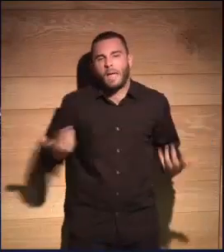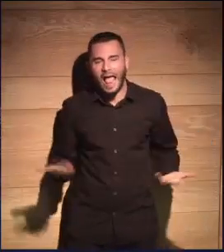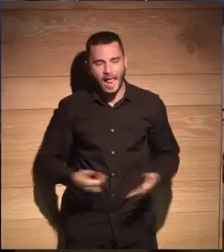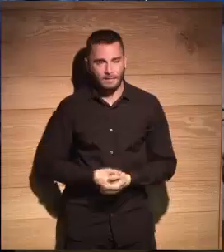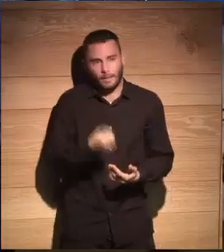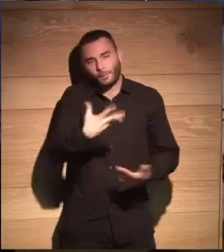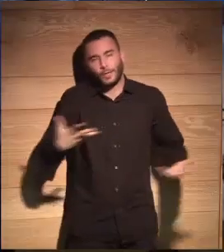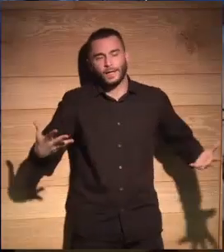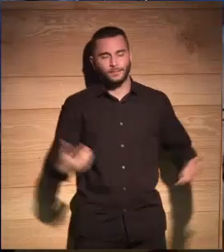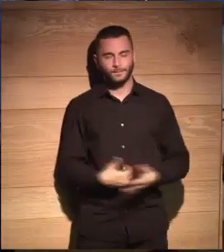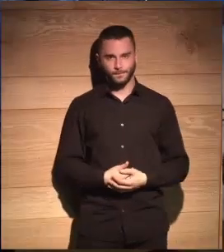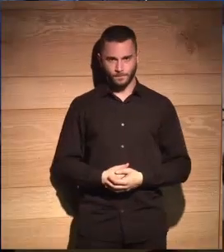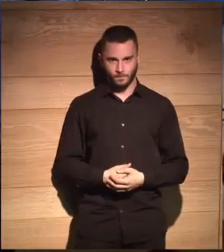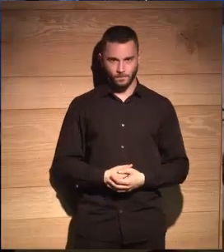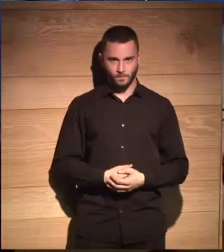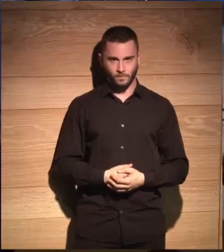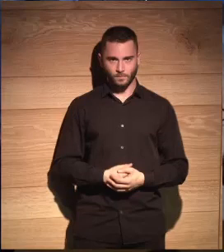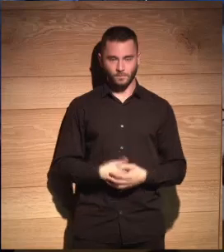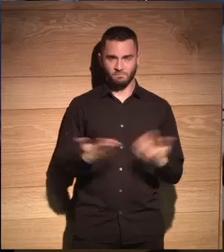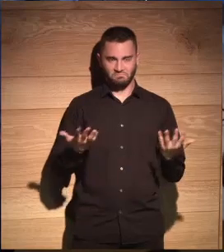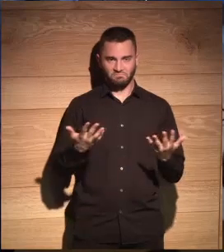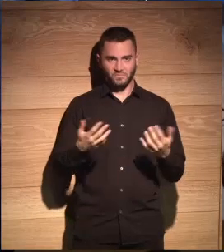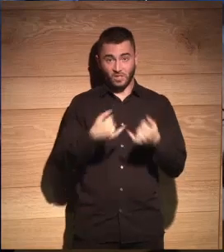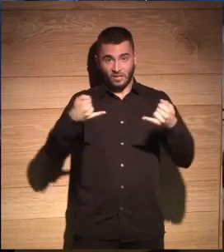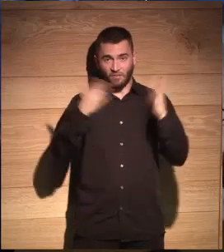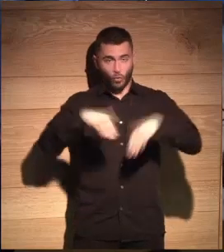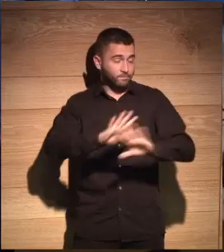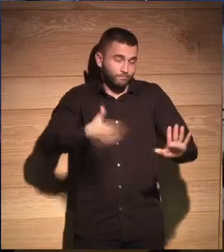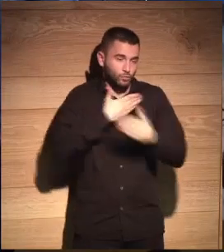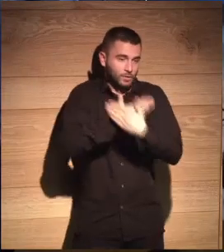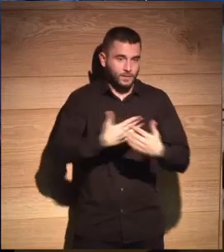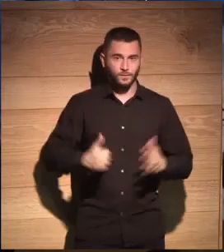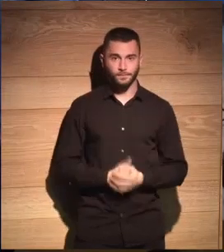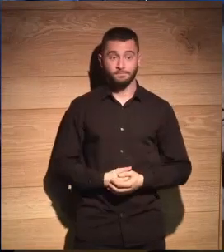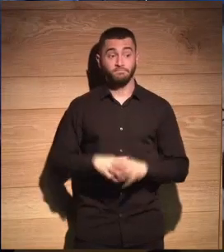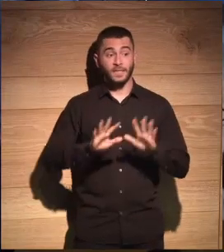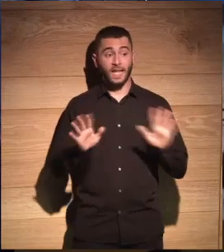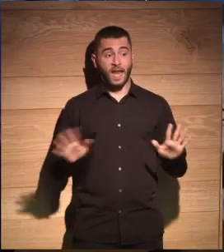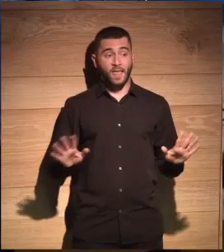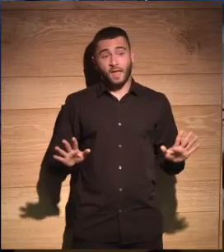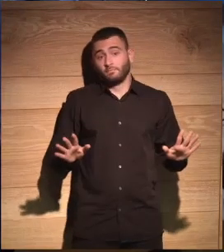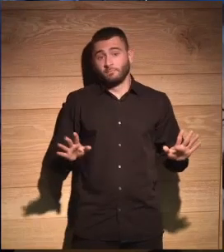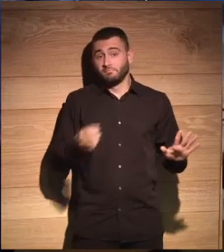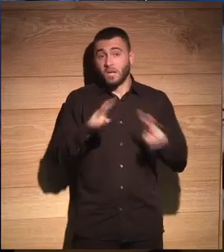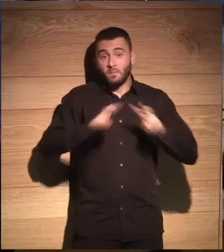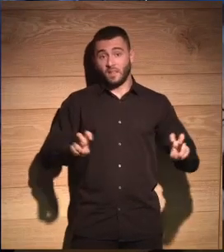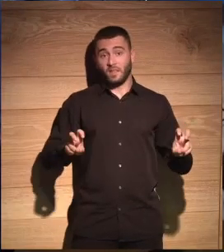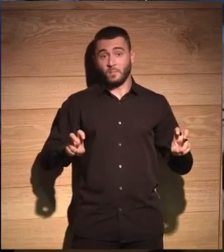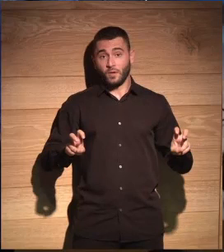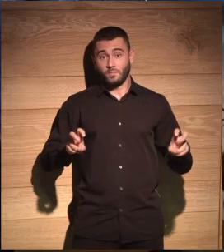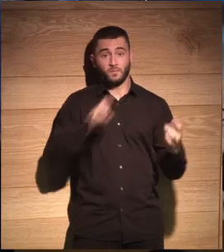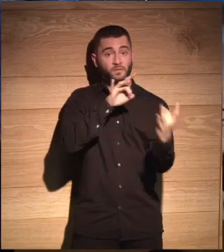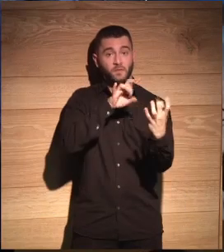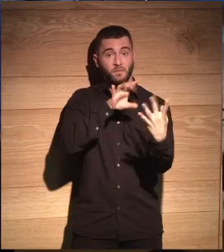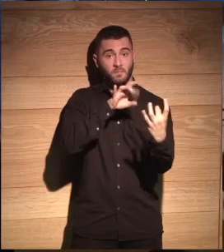pero, no hay. No procede. Pues no hay línea, lo siento mucho. Y nada, pero vamos. En principio, el